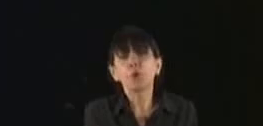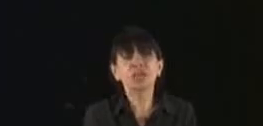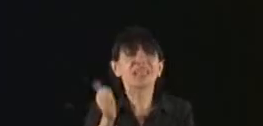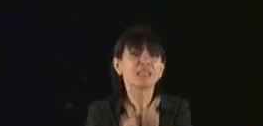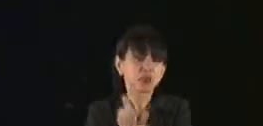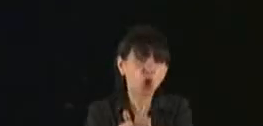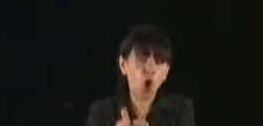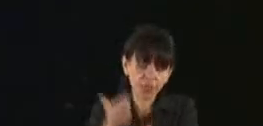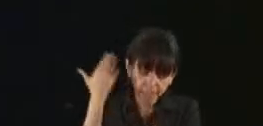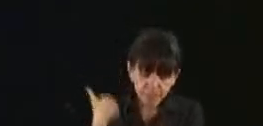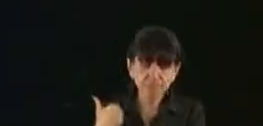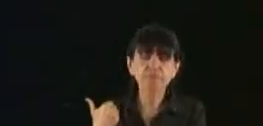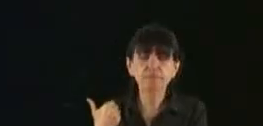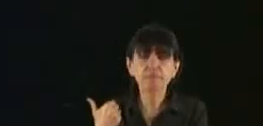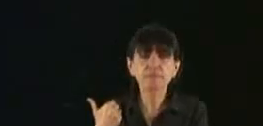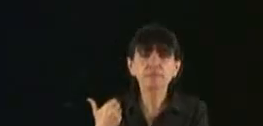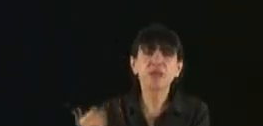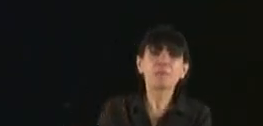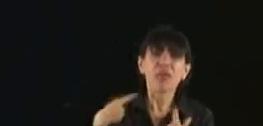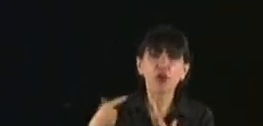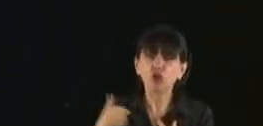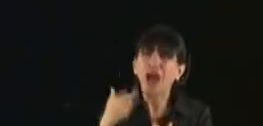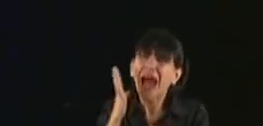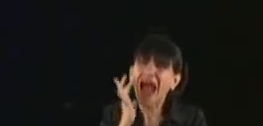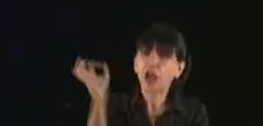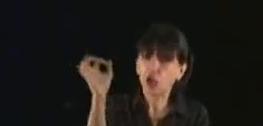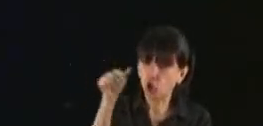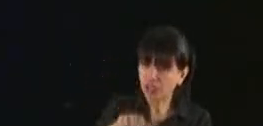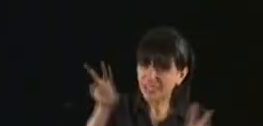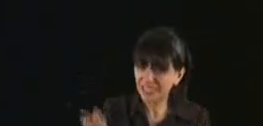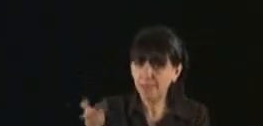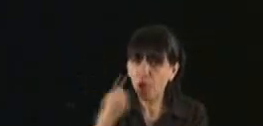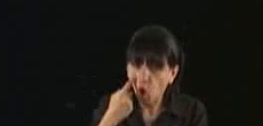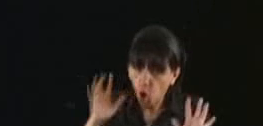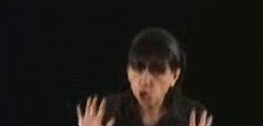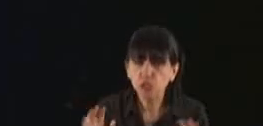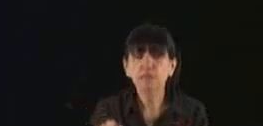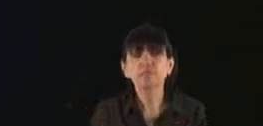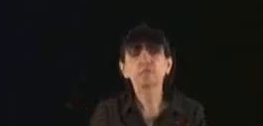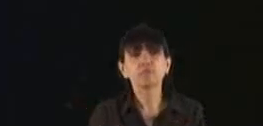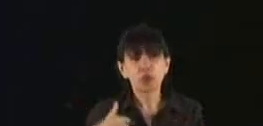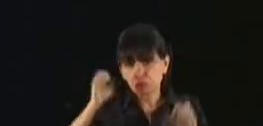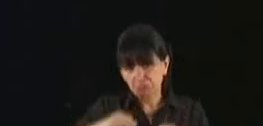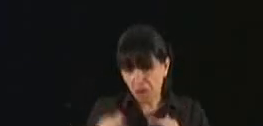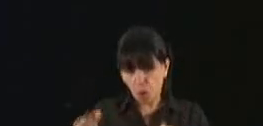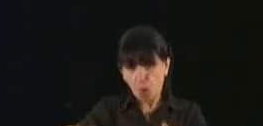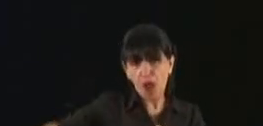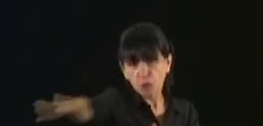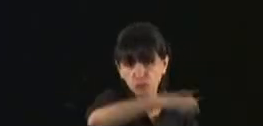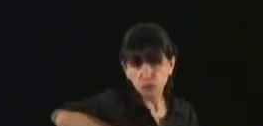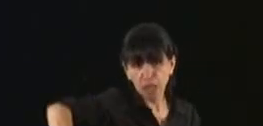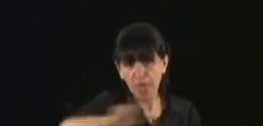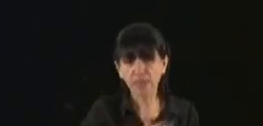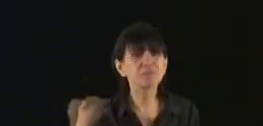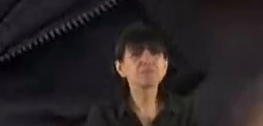del tema. Pero estoy aquí como un ciudadano como ustedes, para decirles, entiendan lo que